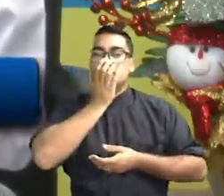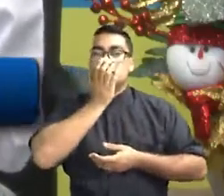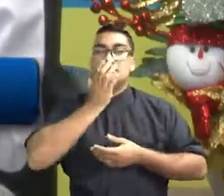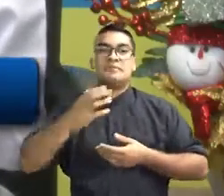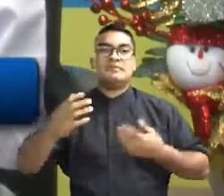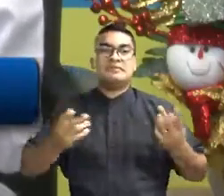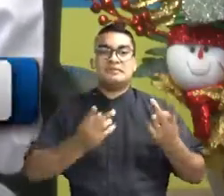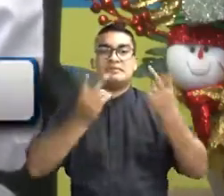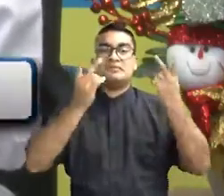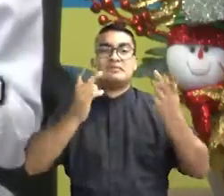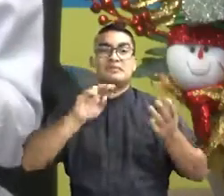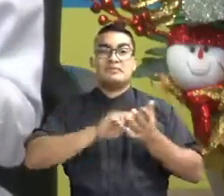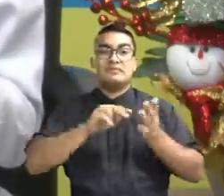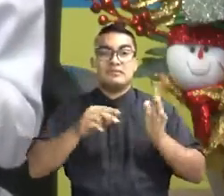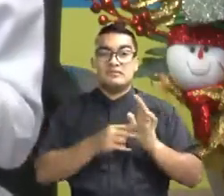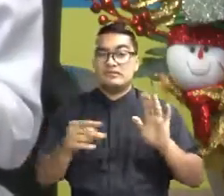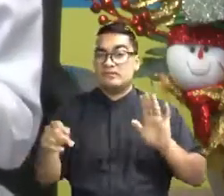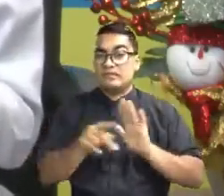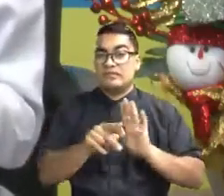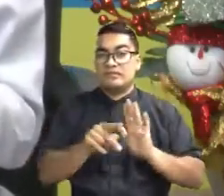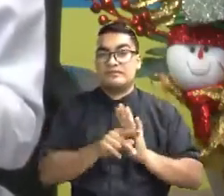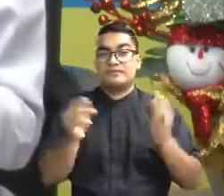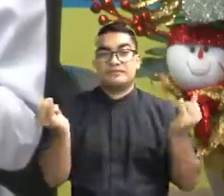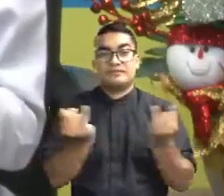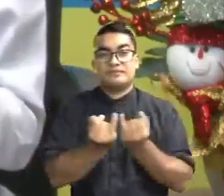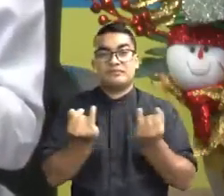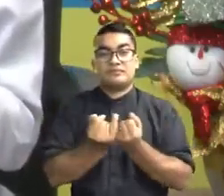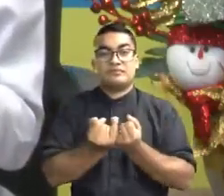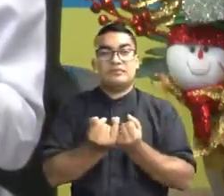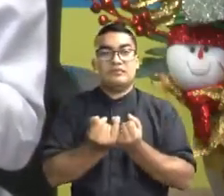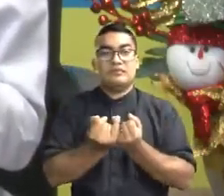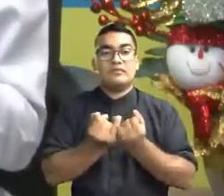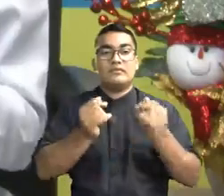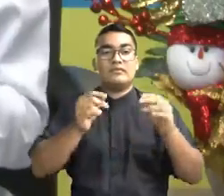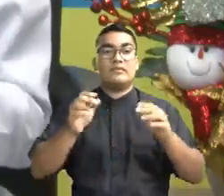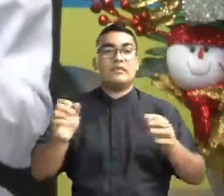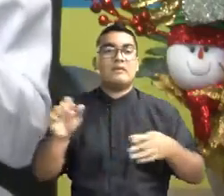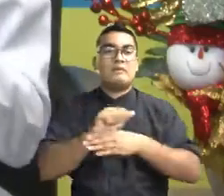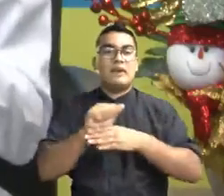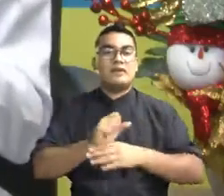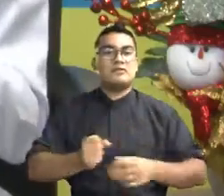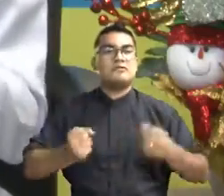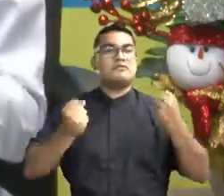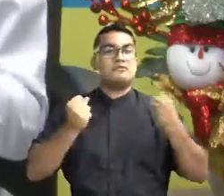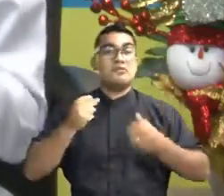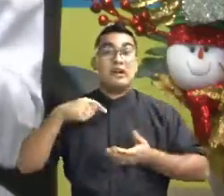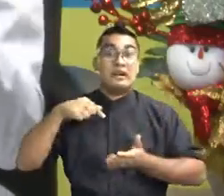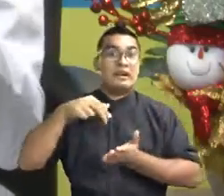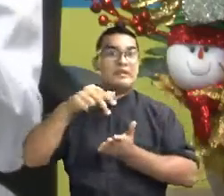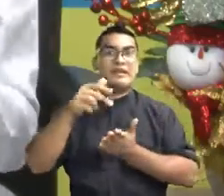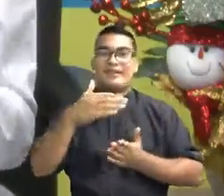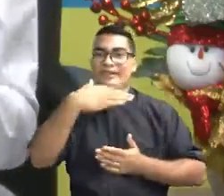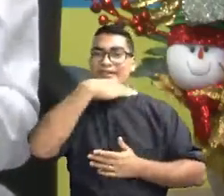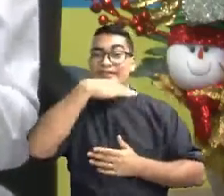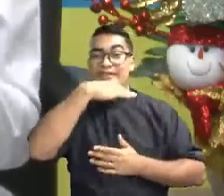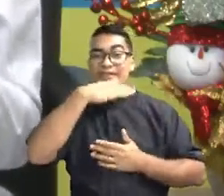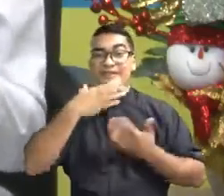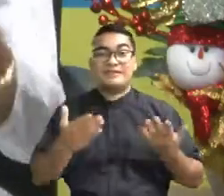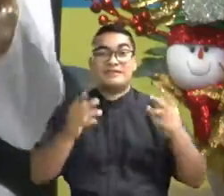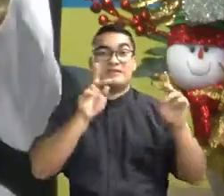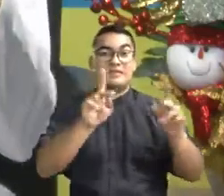disminuye grandemente, porque es un paciente que no va a tolerar para nada el ejercicio. Es un paciente que está expuesto